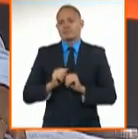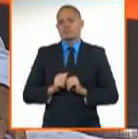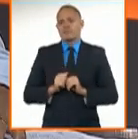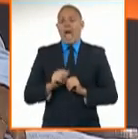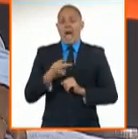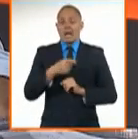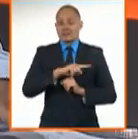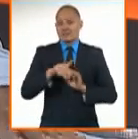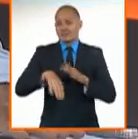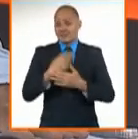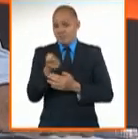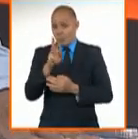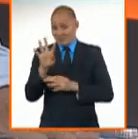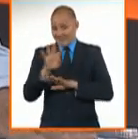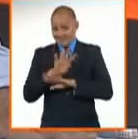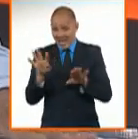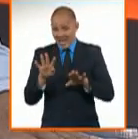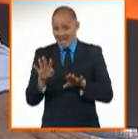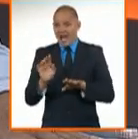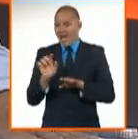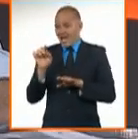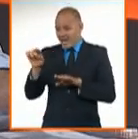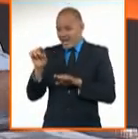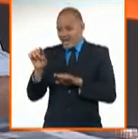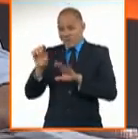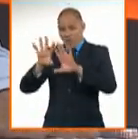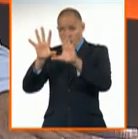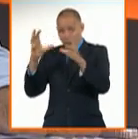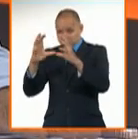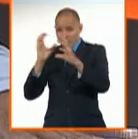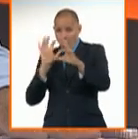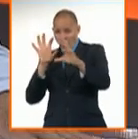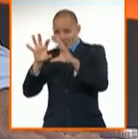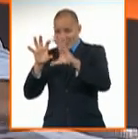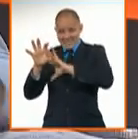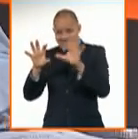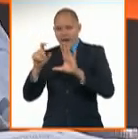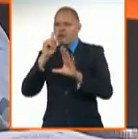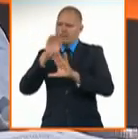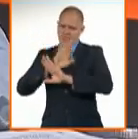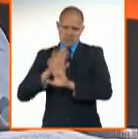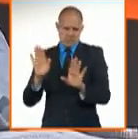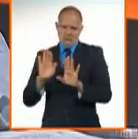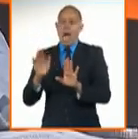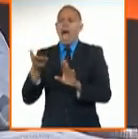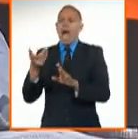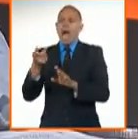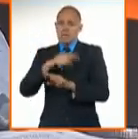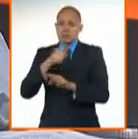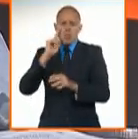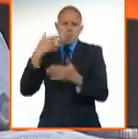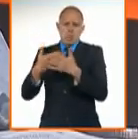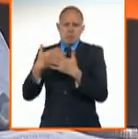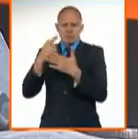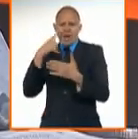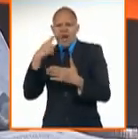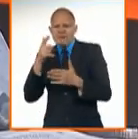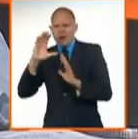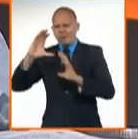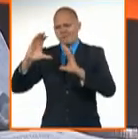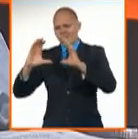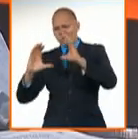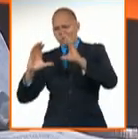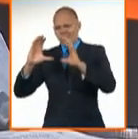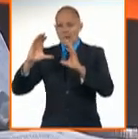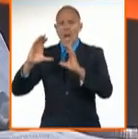ese rotor ya había concluido sus trabajos se terminaron de hacer las pruebas pertinentes de balanceo y